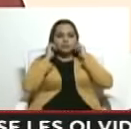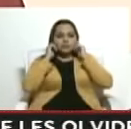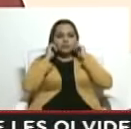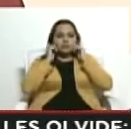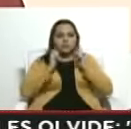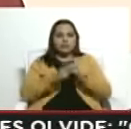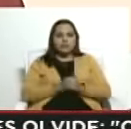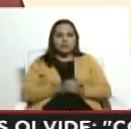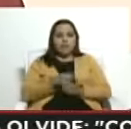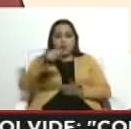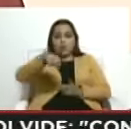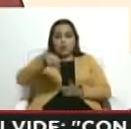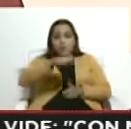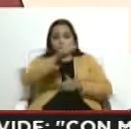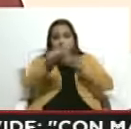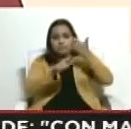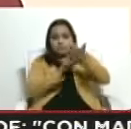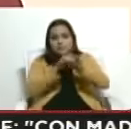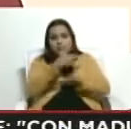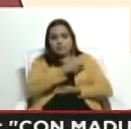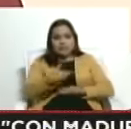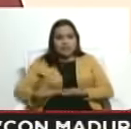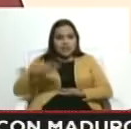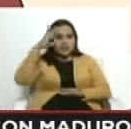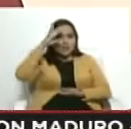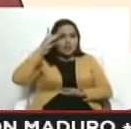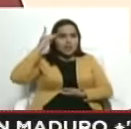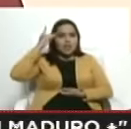Hoy nuestra vicepresidenta Delcy Rodríguez